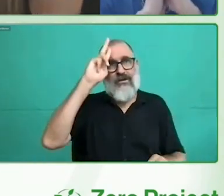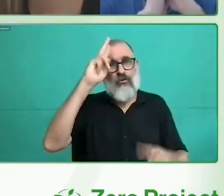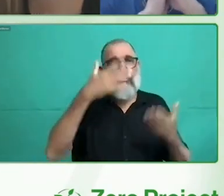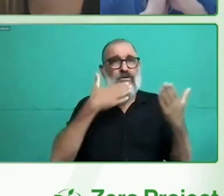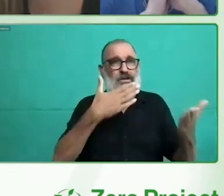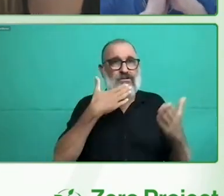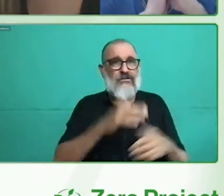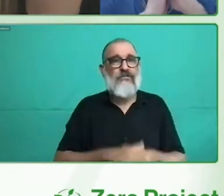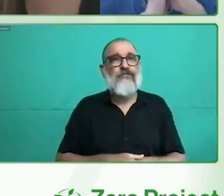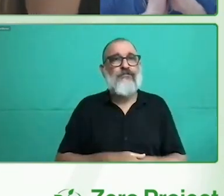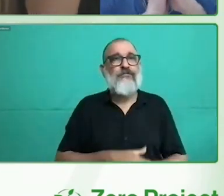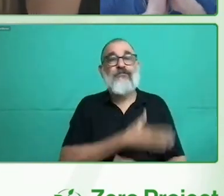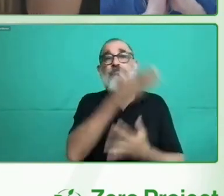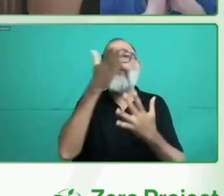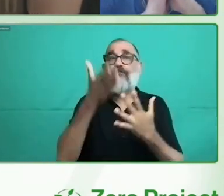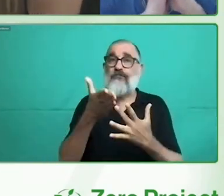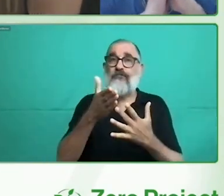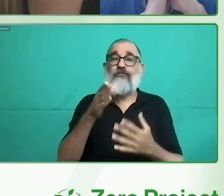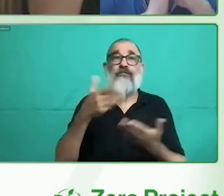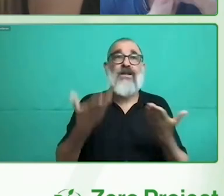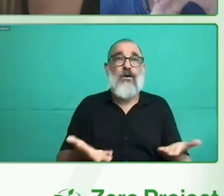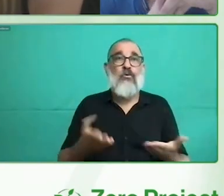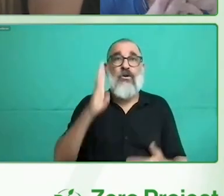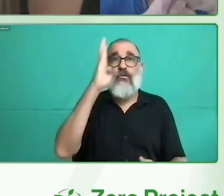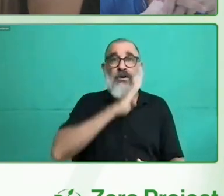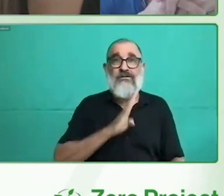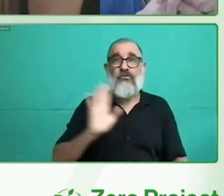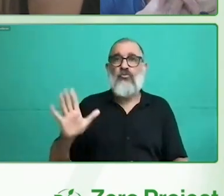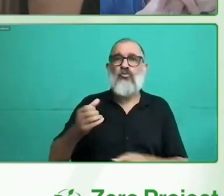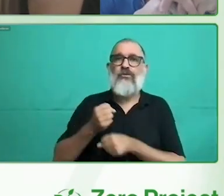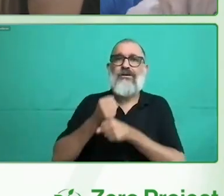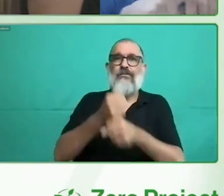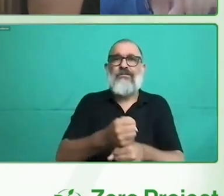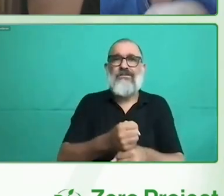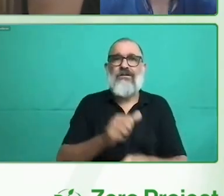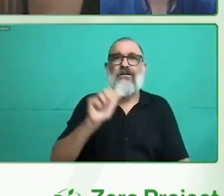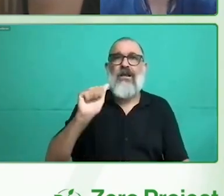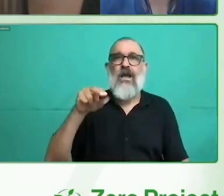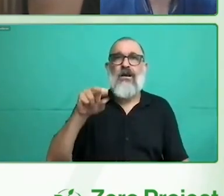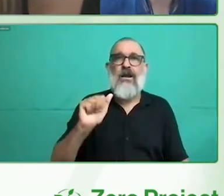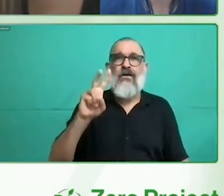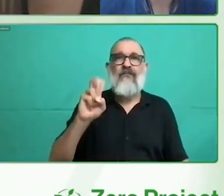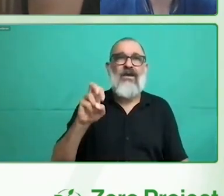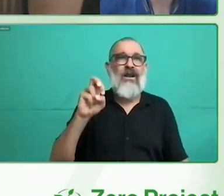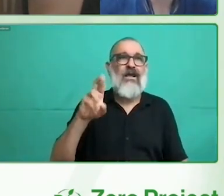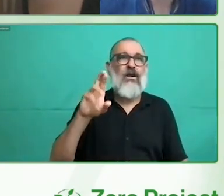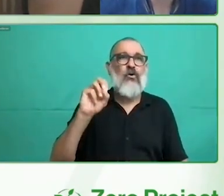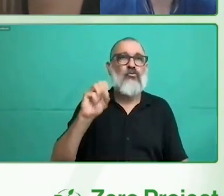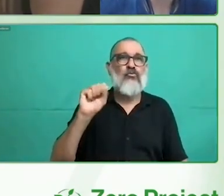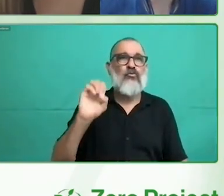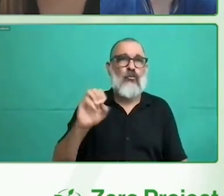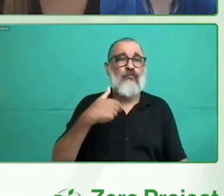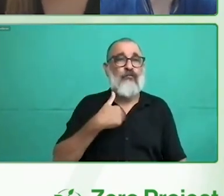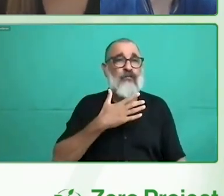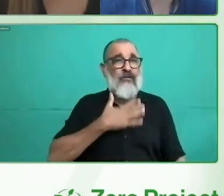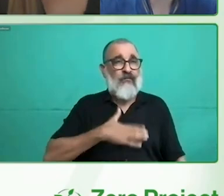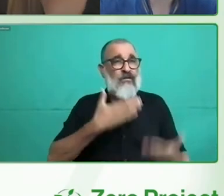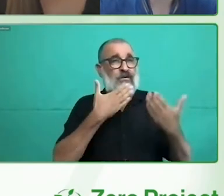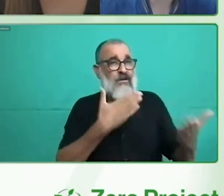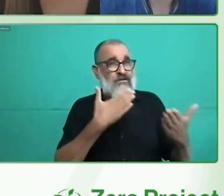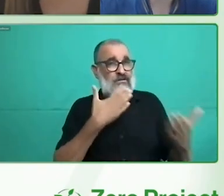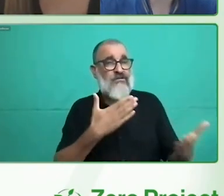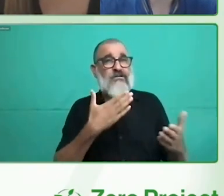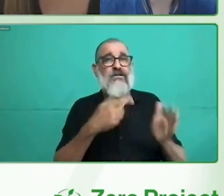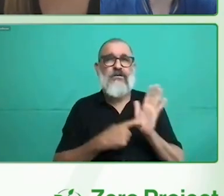gracias. Yo quiero reiterar la importancia de la cooperación y de las